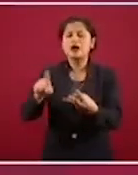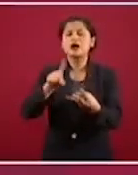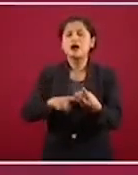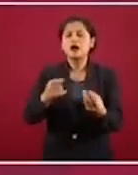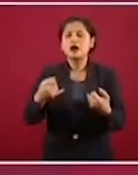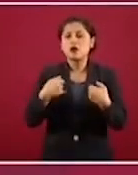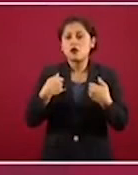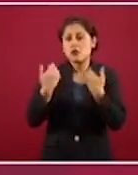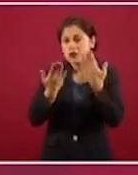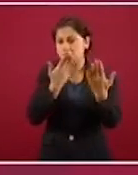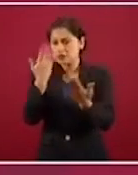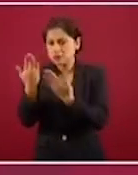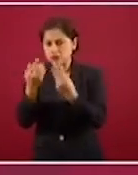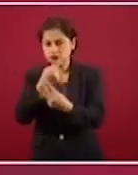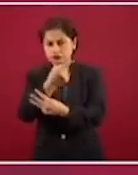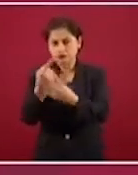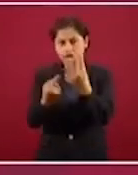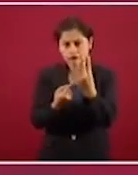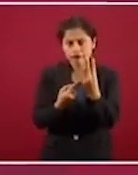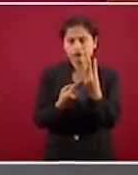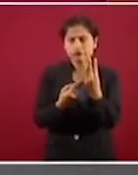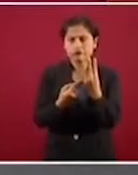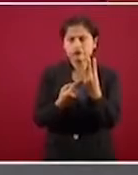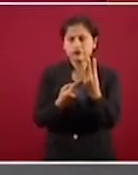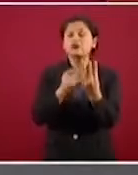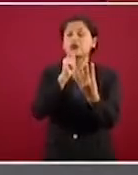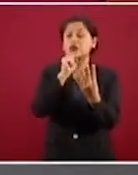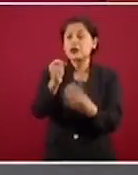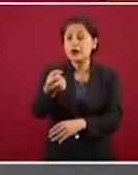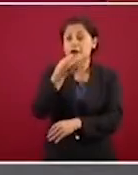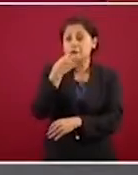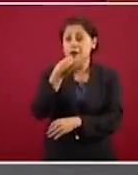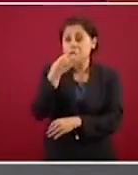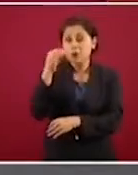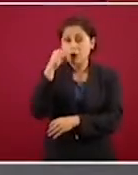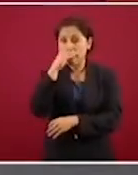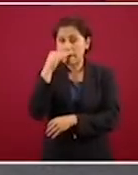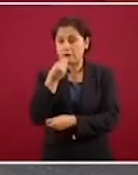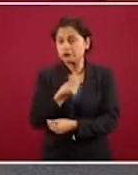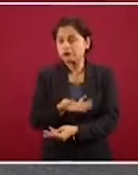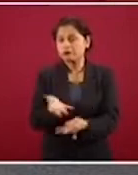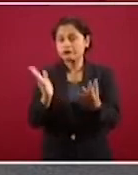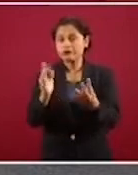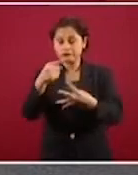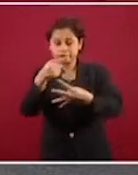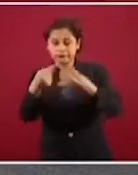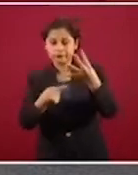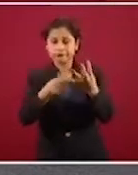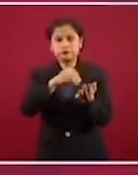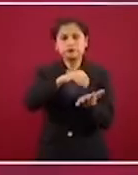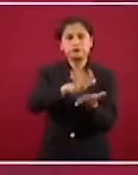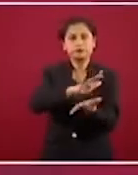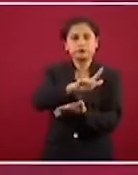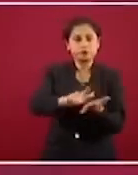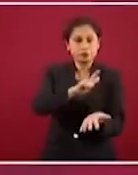y por ley hay que garantizar atención médica, medicamentos gratuitos. Entonces, ya ese es un